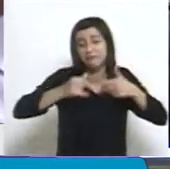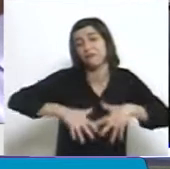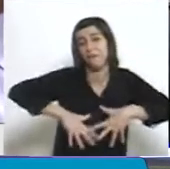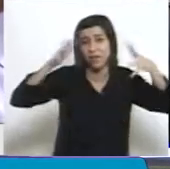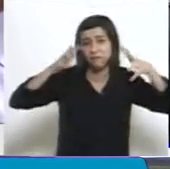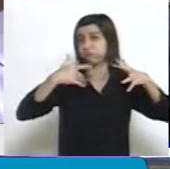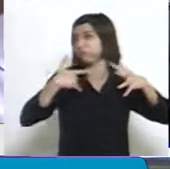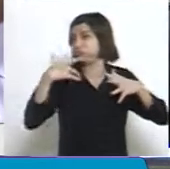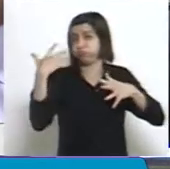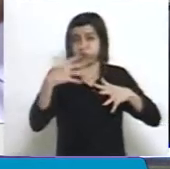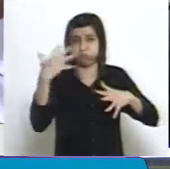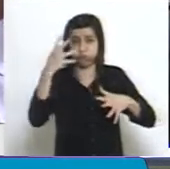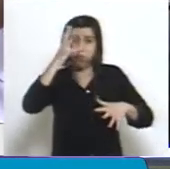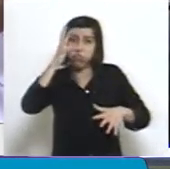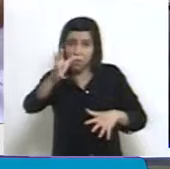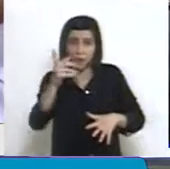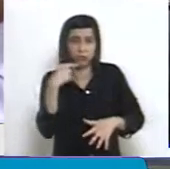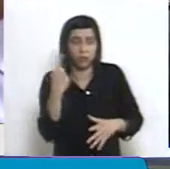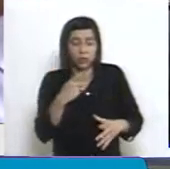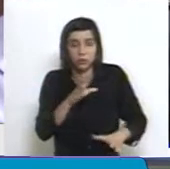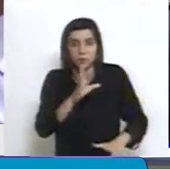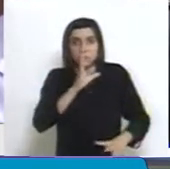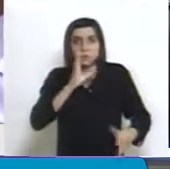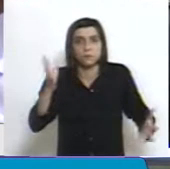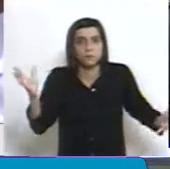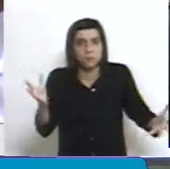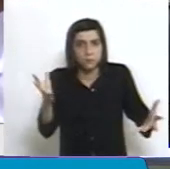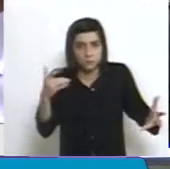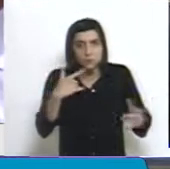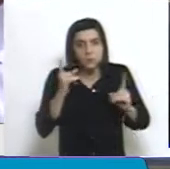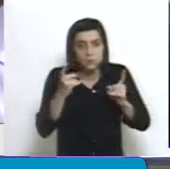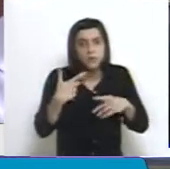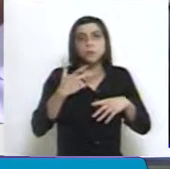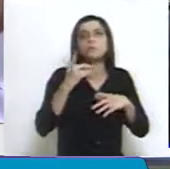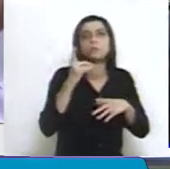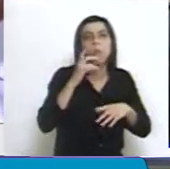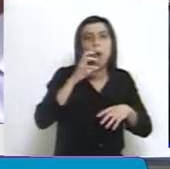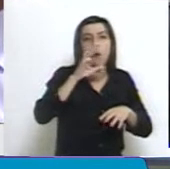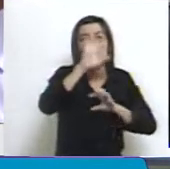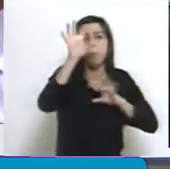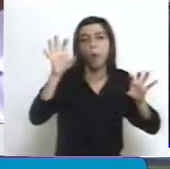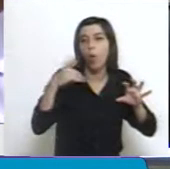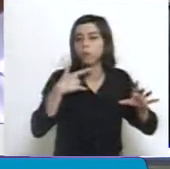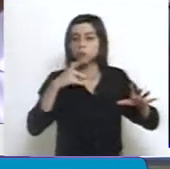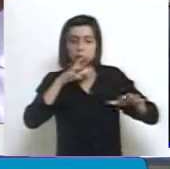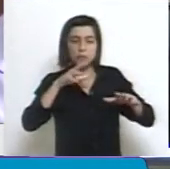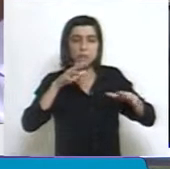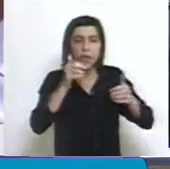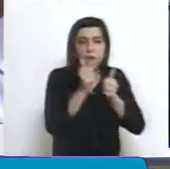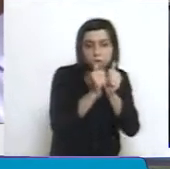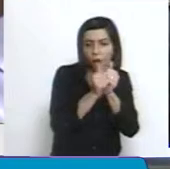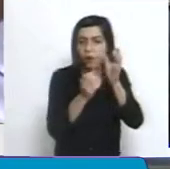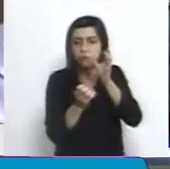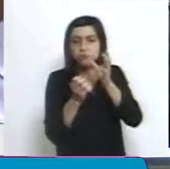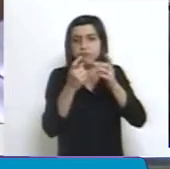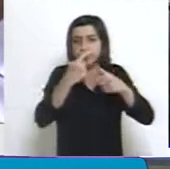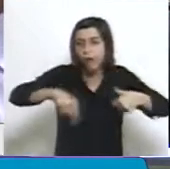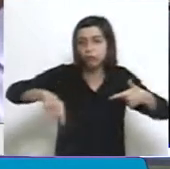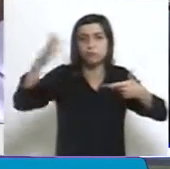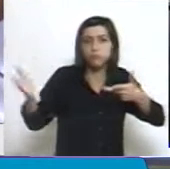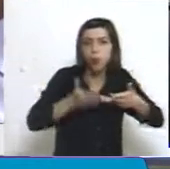además de paralizar a las economías regionales, de paralizar la inversión, genera una